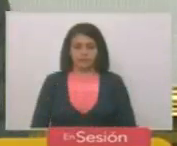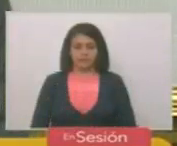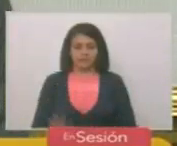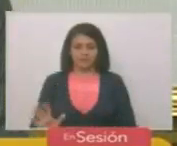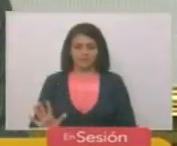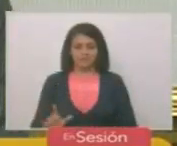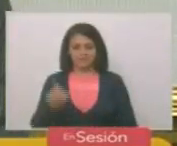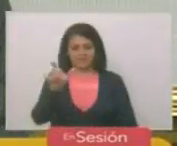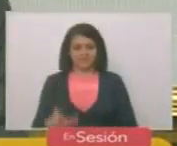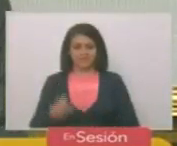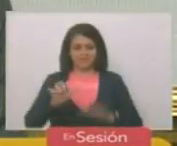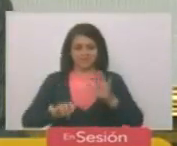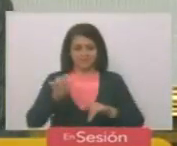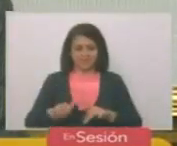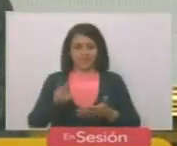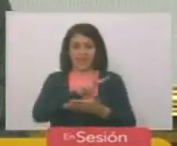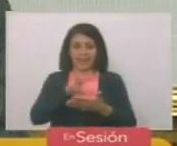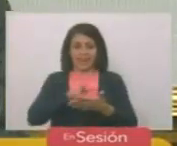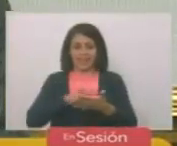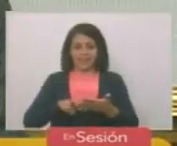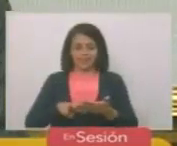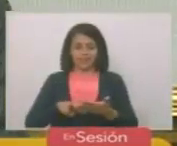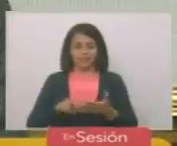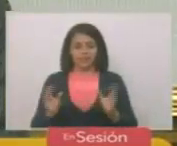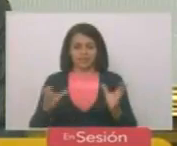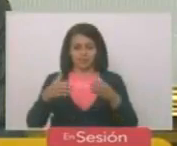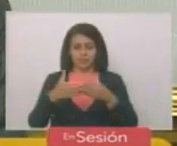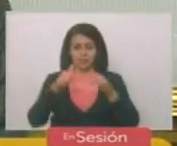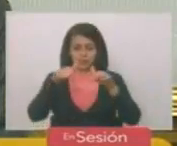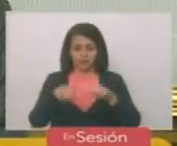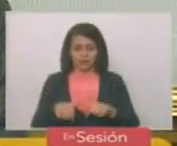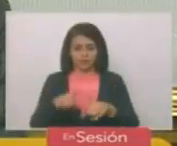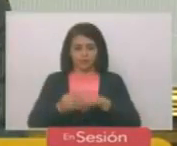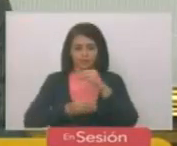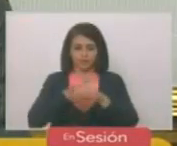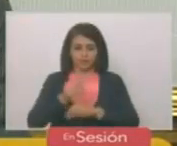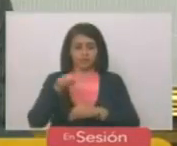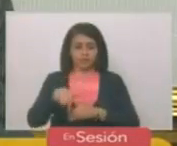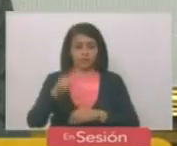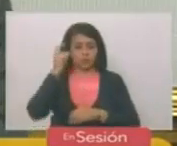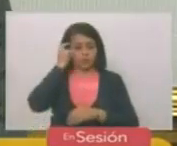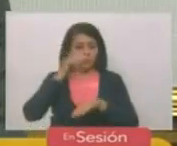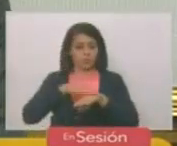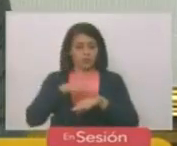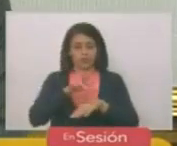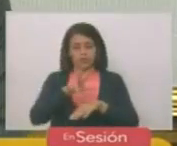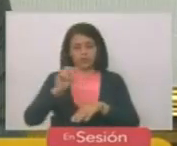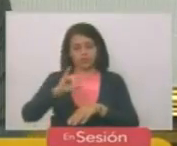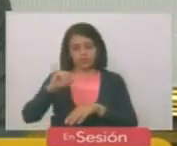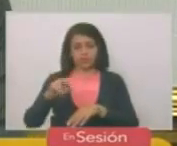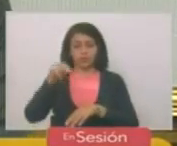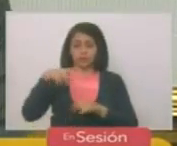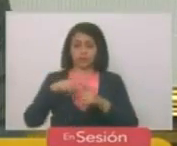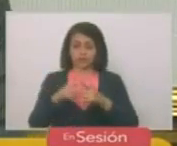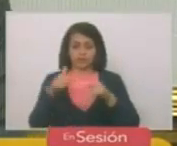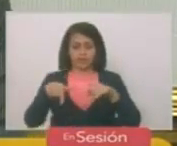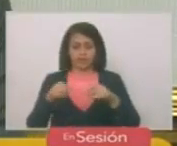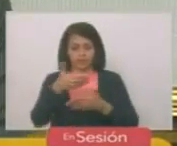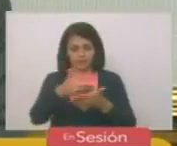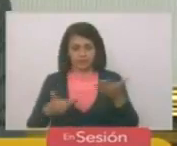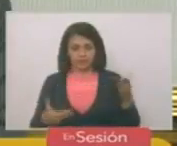Ciudadana subsecretaria, sírvase a dar lectura al acta de la sesión ordinaria del día jueves 30 de junio y el acta